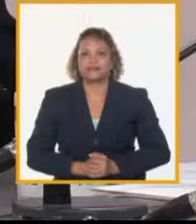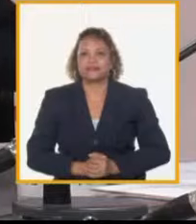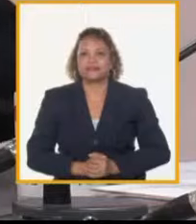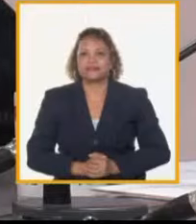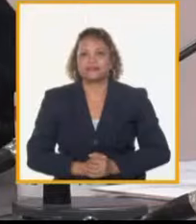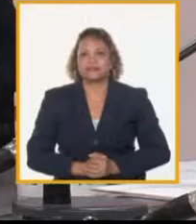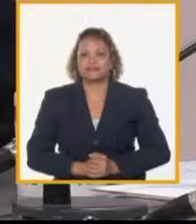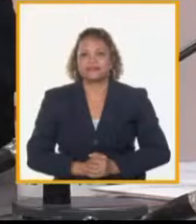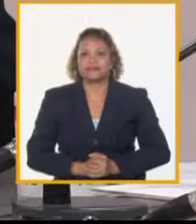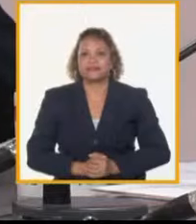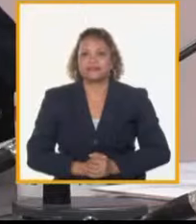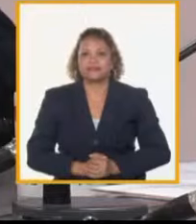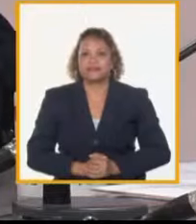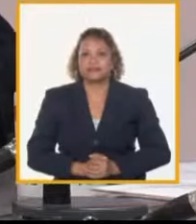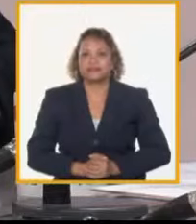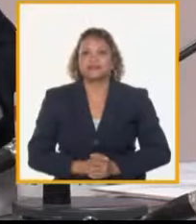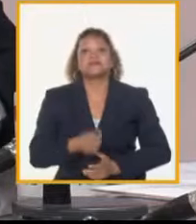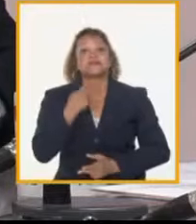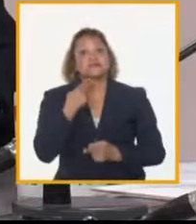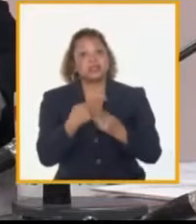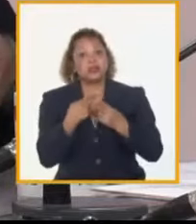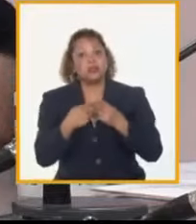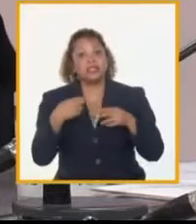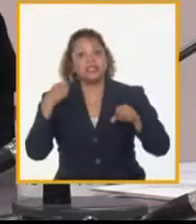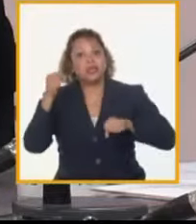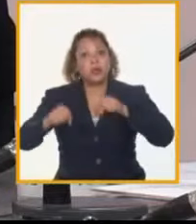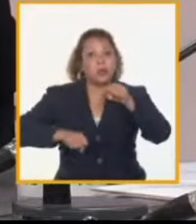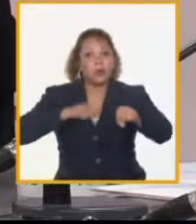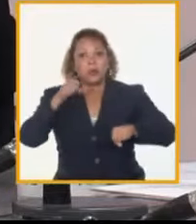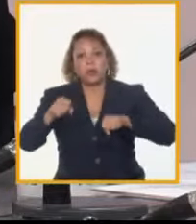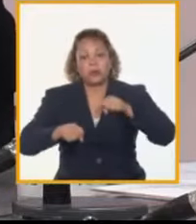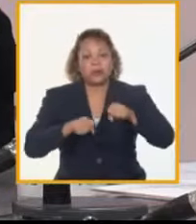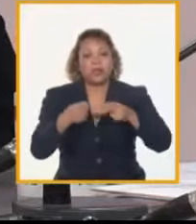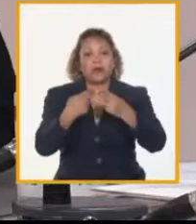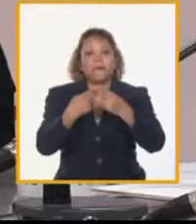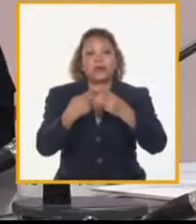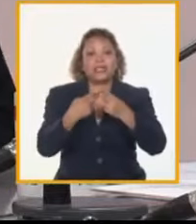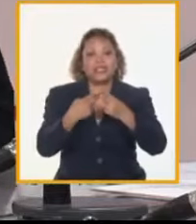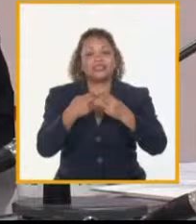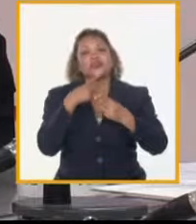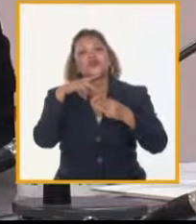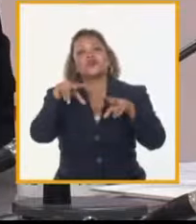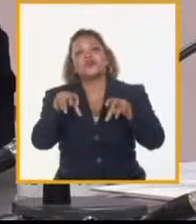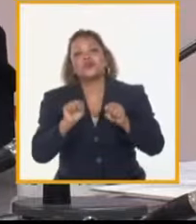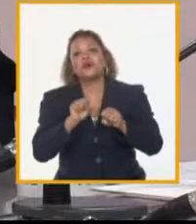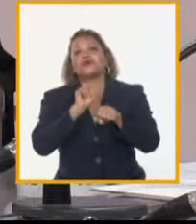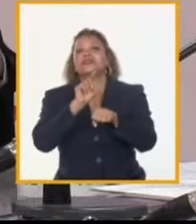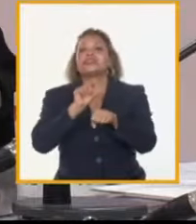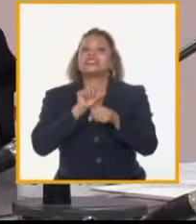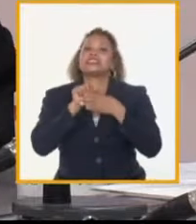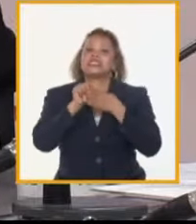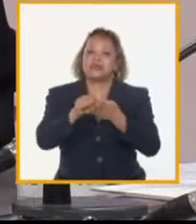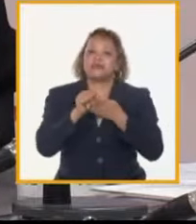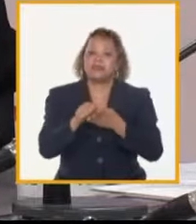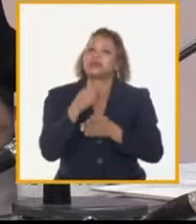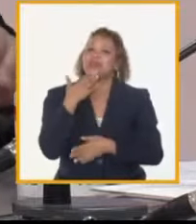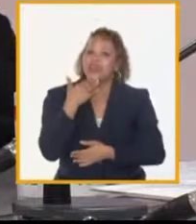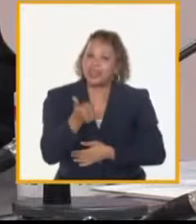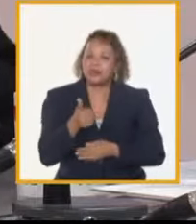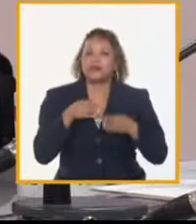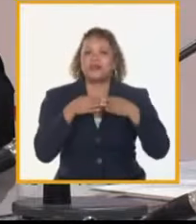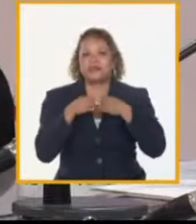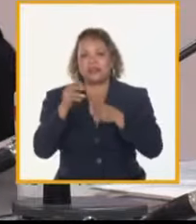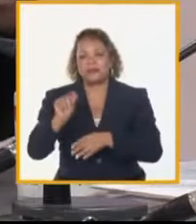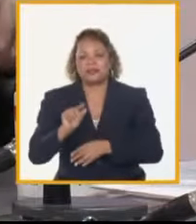Bueno, pues le salió competencia a los coches en Bayamo, ¿no? Ahí, pues un nuevo servicio ahí, que bueno que los granmenses tienen este